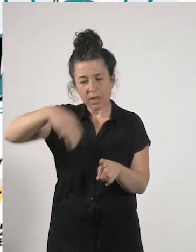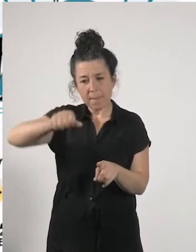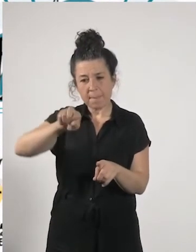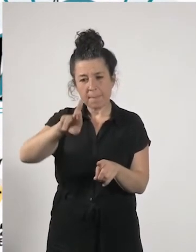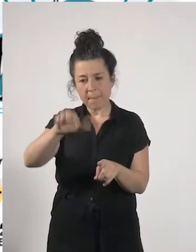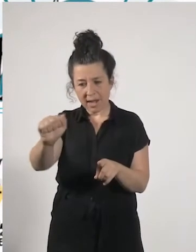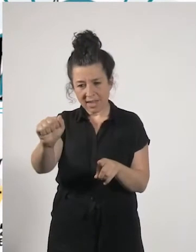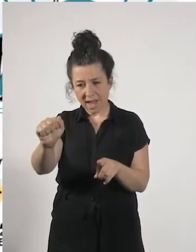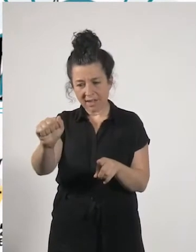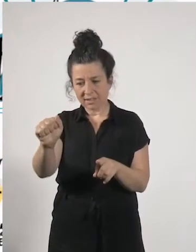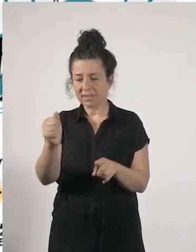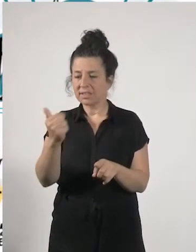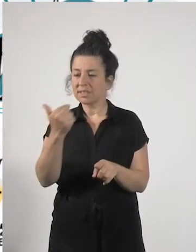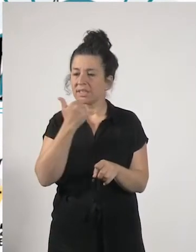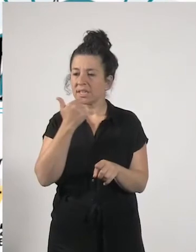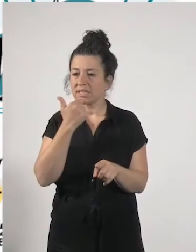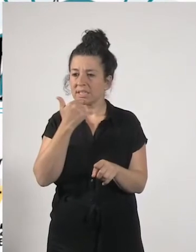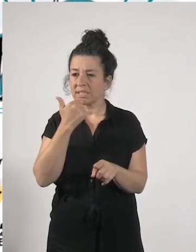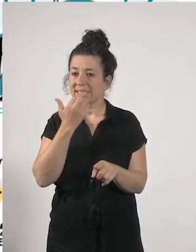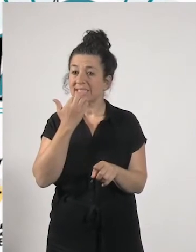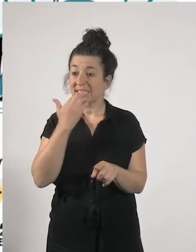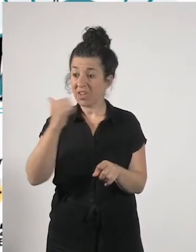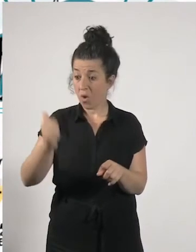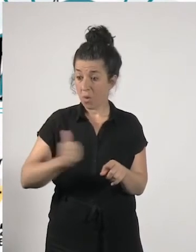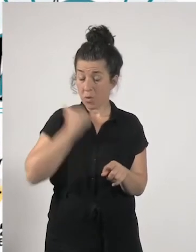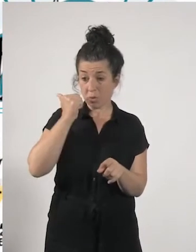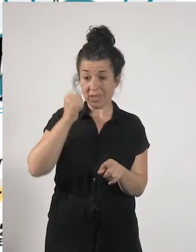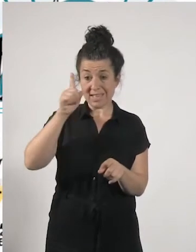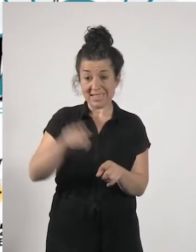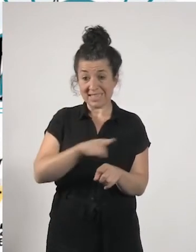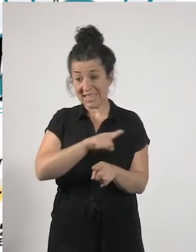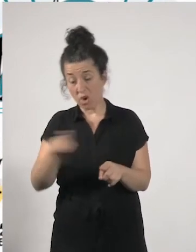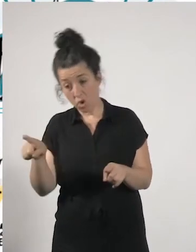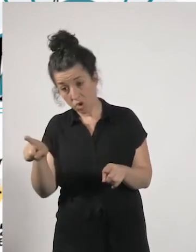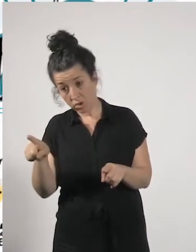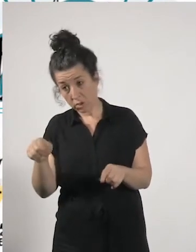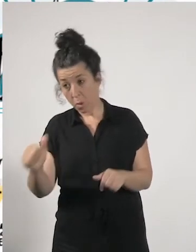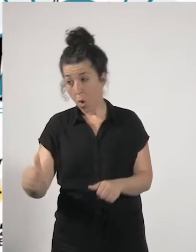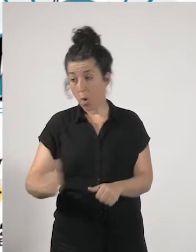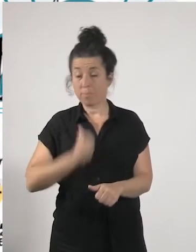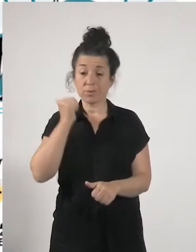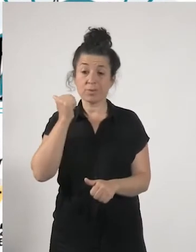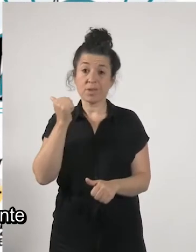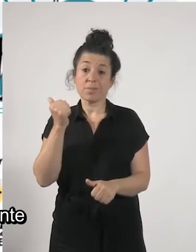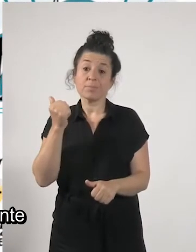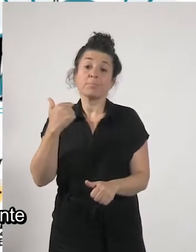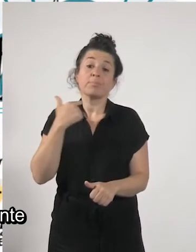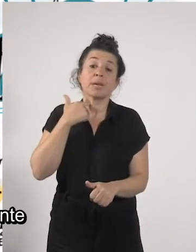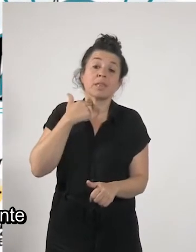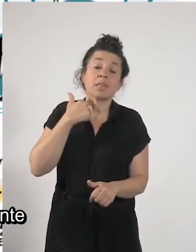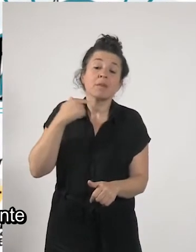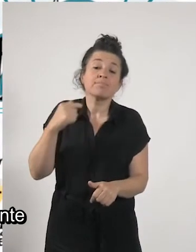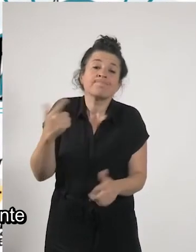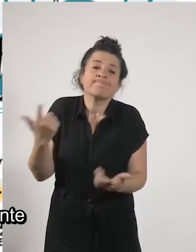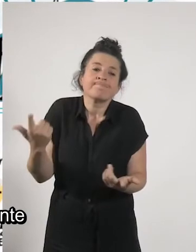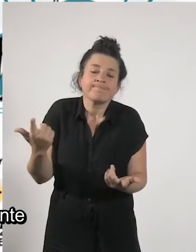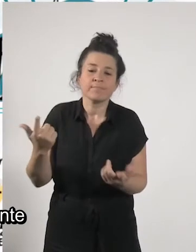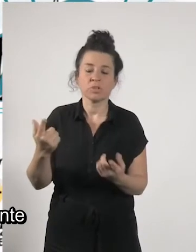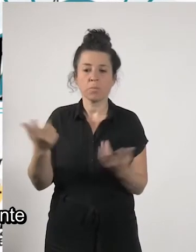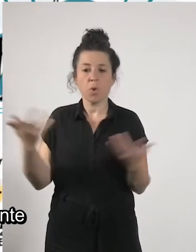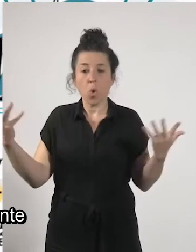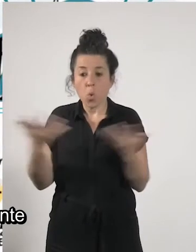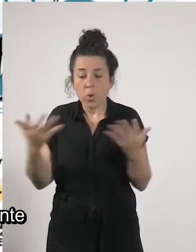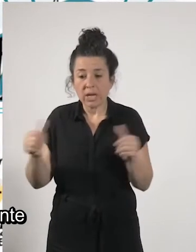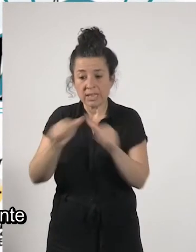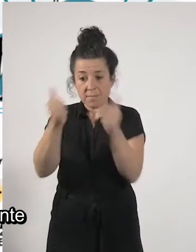cuando decían si la crisis era oportunidad pues una oportunidad perdida como cuestión bueno el urgente ese cambio de modelo